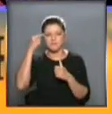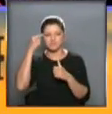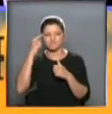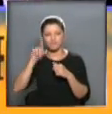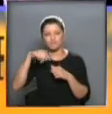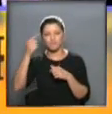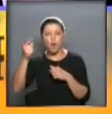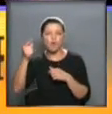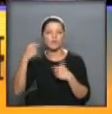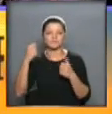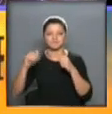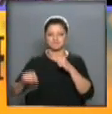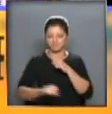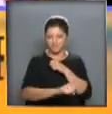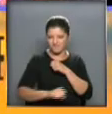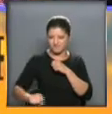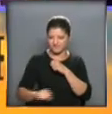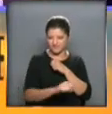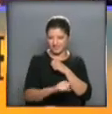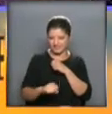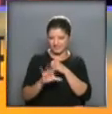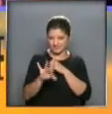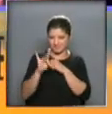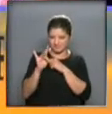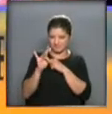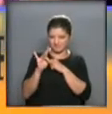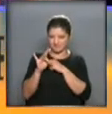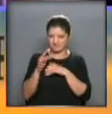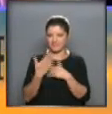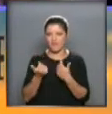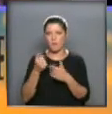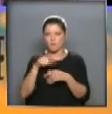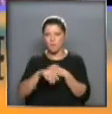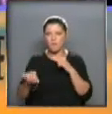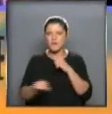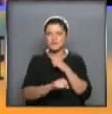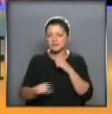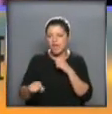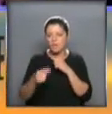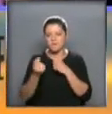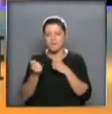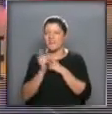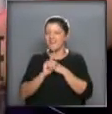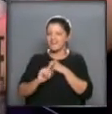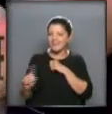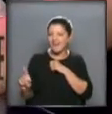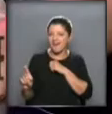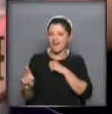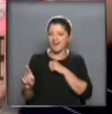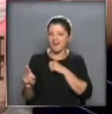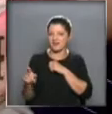a ver cómo era un instrumento un poco más, se podría decir, raro, no sé.